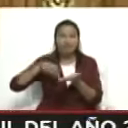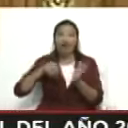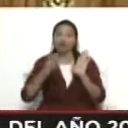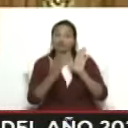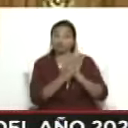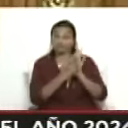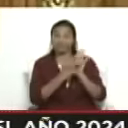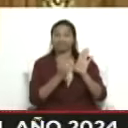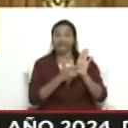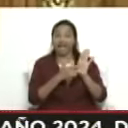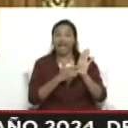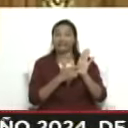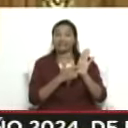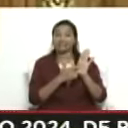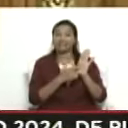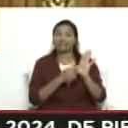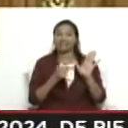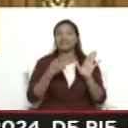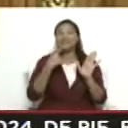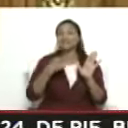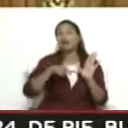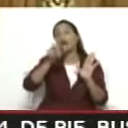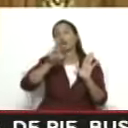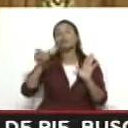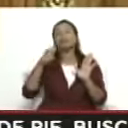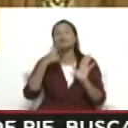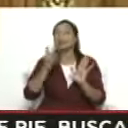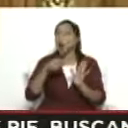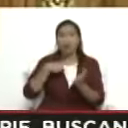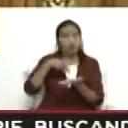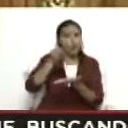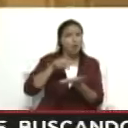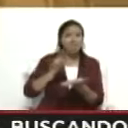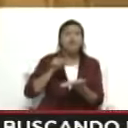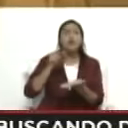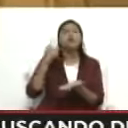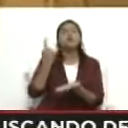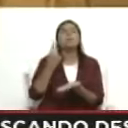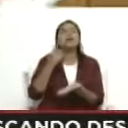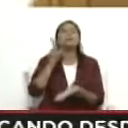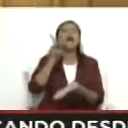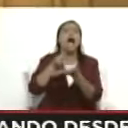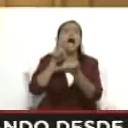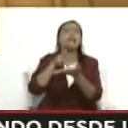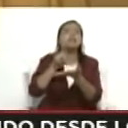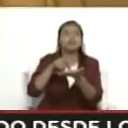Y hay unos que dicen que no firmaron, que era una lista de asistencia. Le van a pagar un bono.